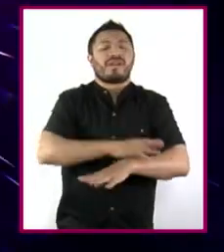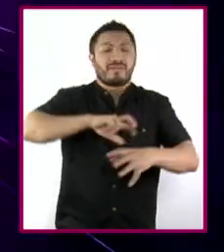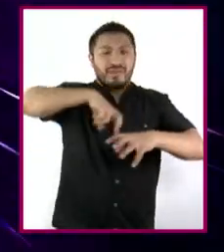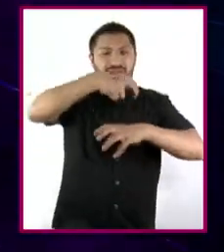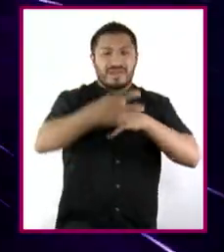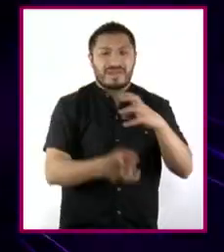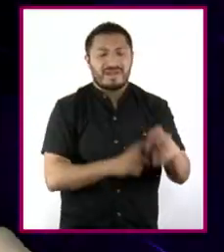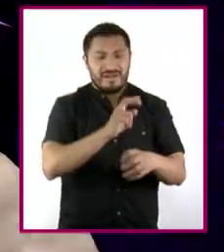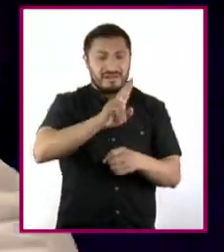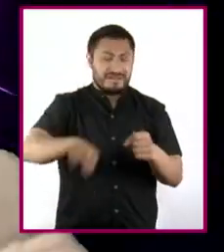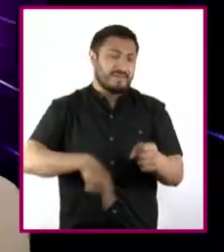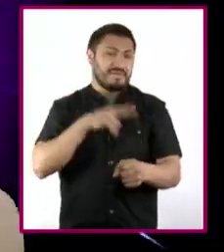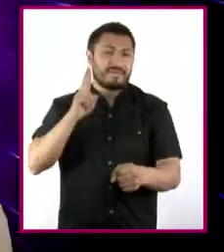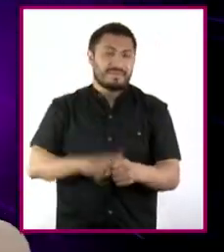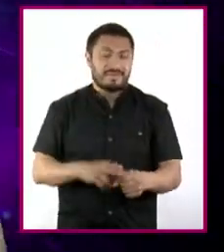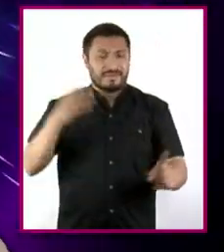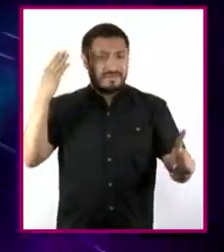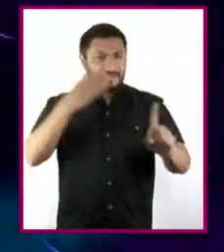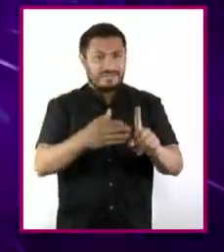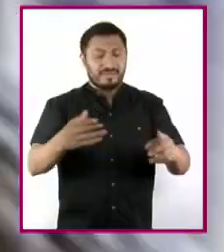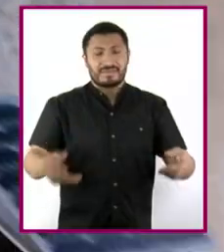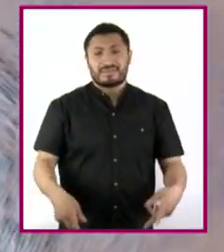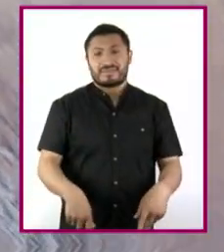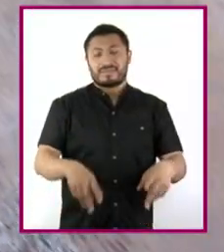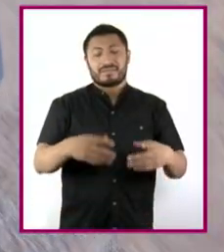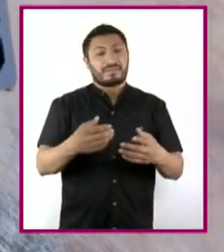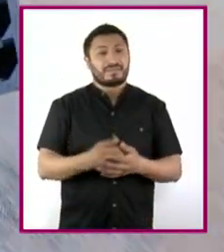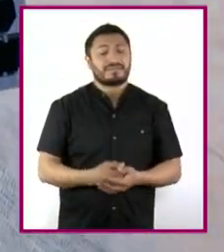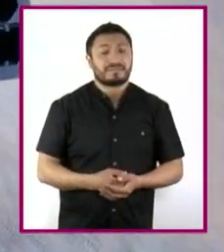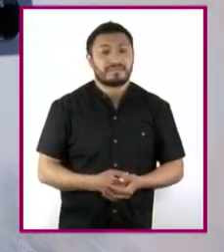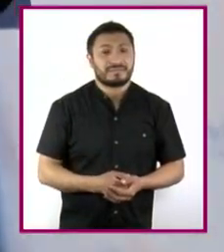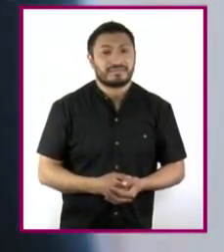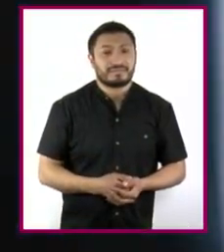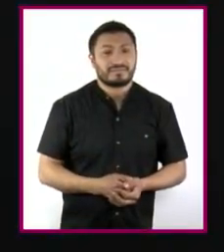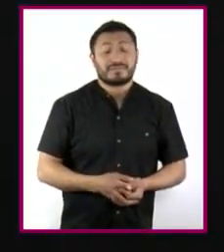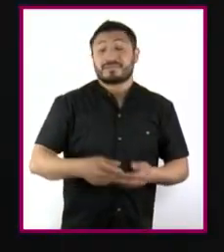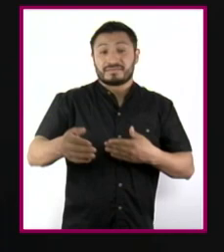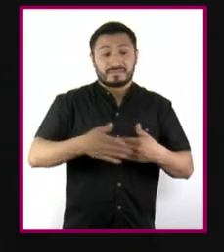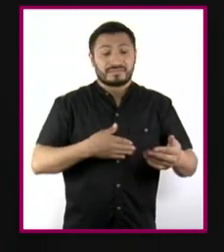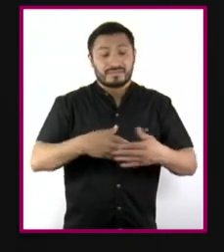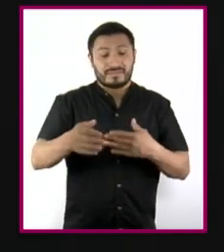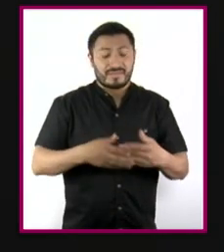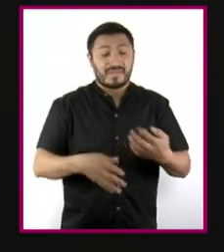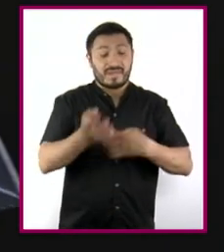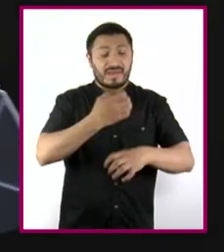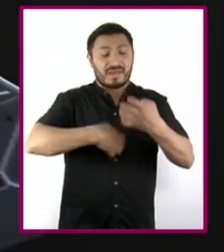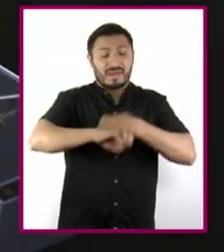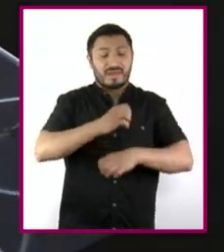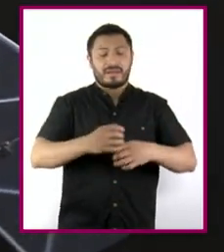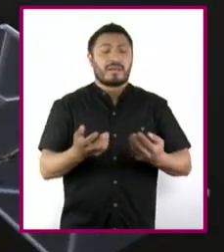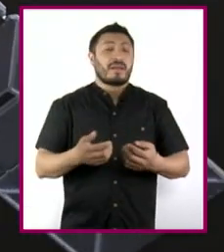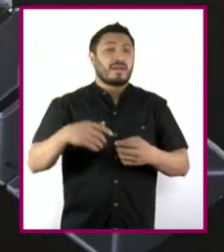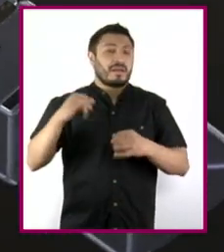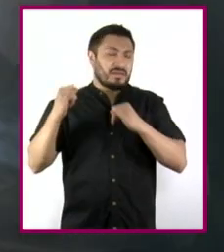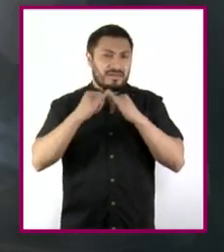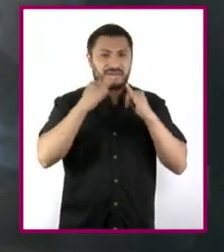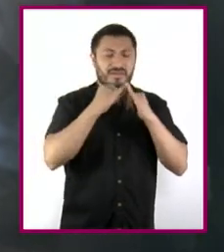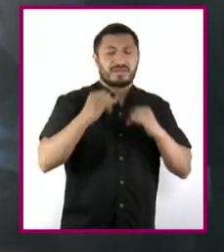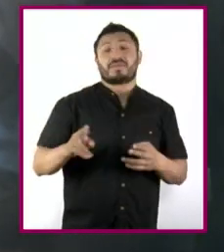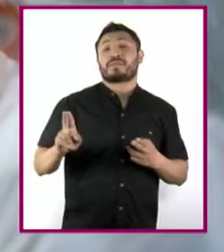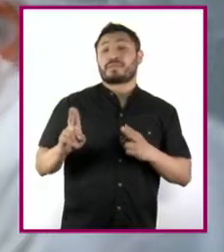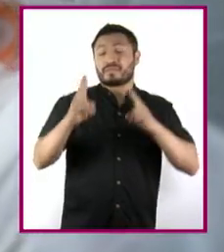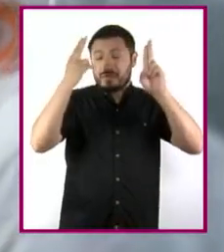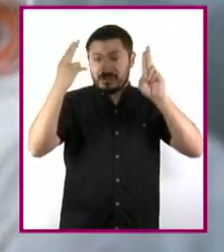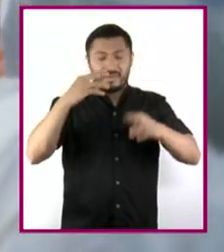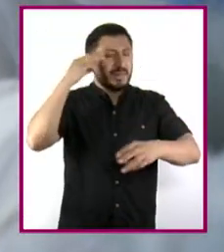satélites convencionales en misiones comerciales. En la actualidad, tanto empresas como agencias espaciales